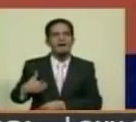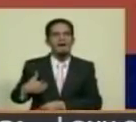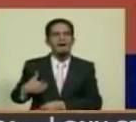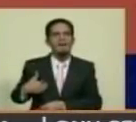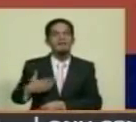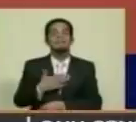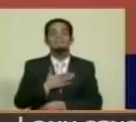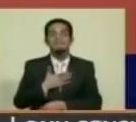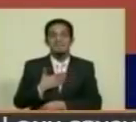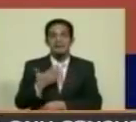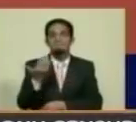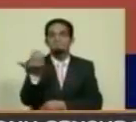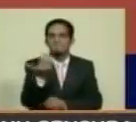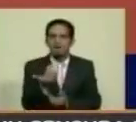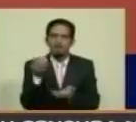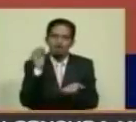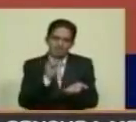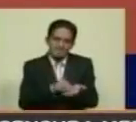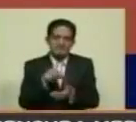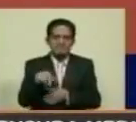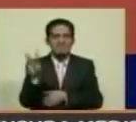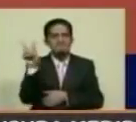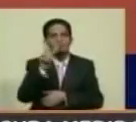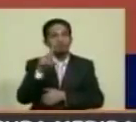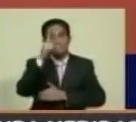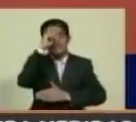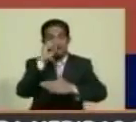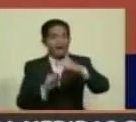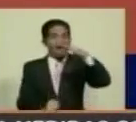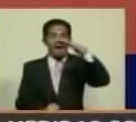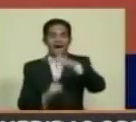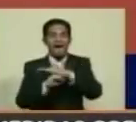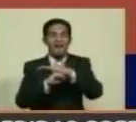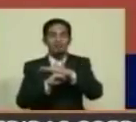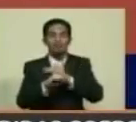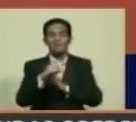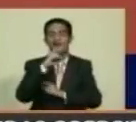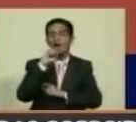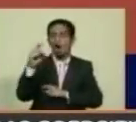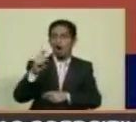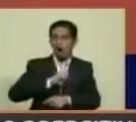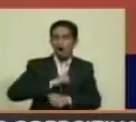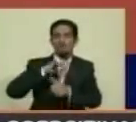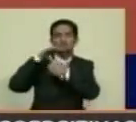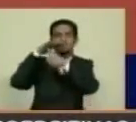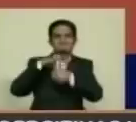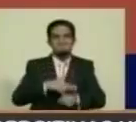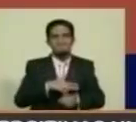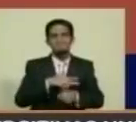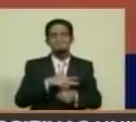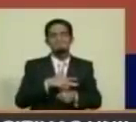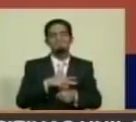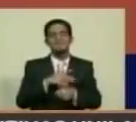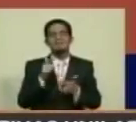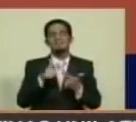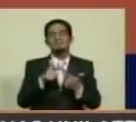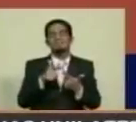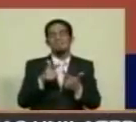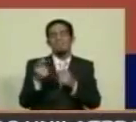quieren regresar a Venezuela, están hartos de los delitos de odio, están hartos de la xenofobia, están hartos del